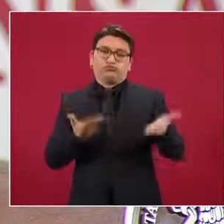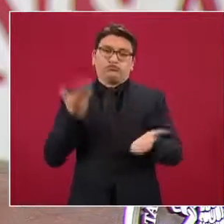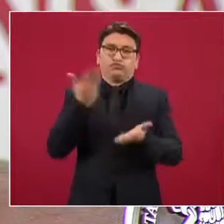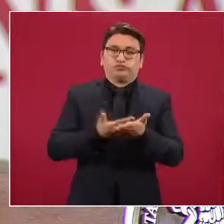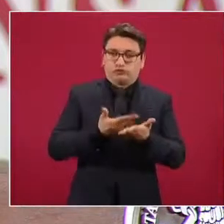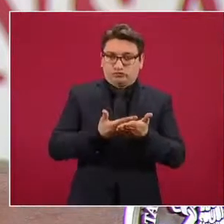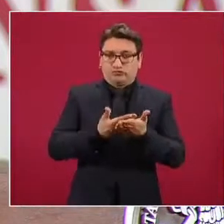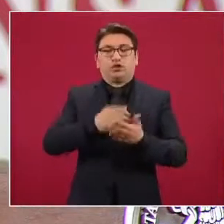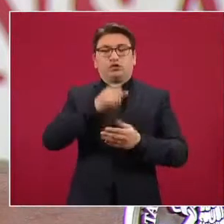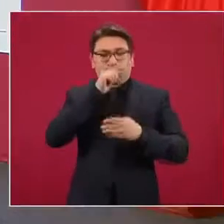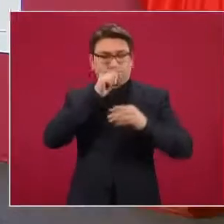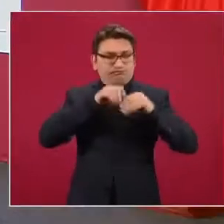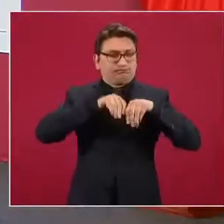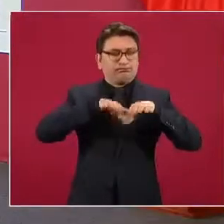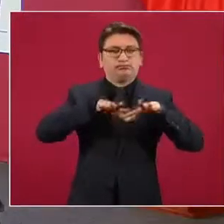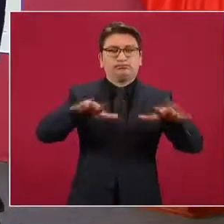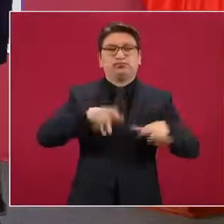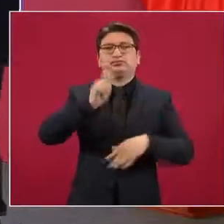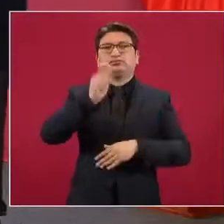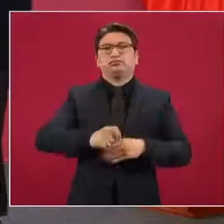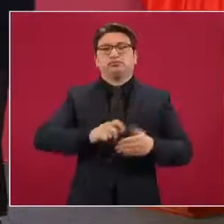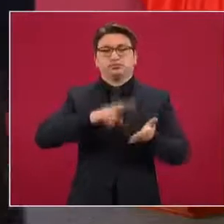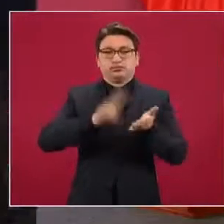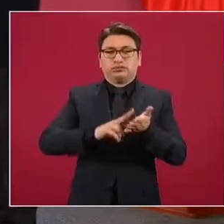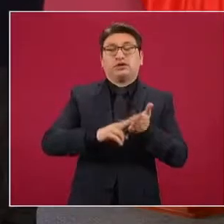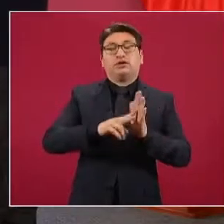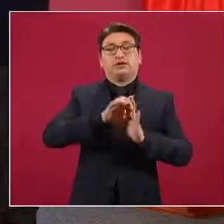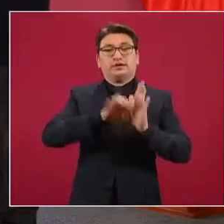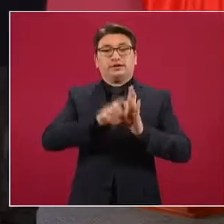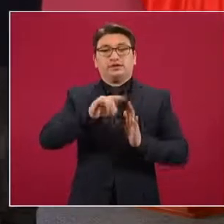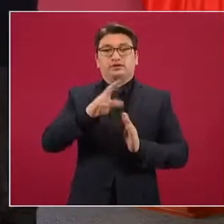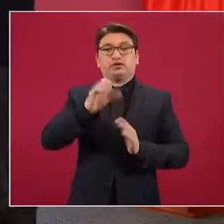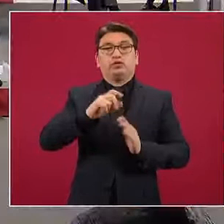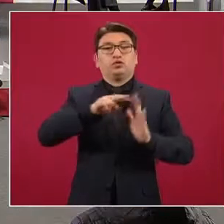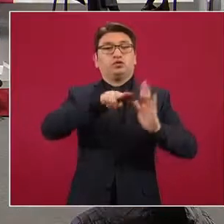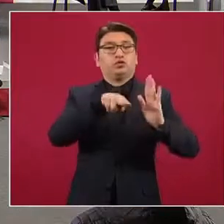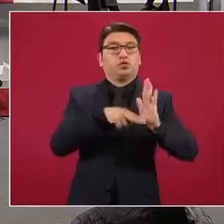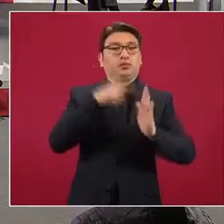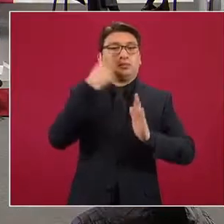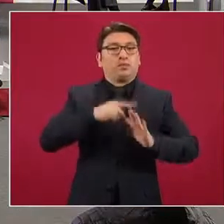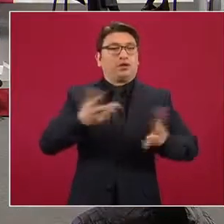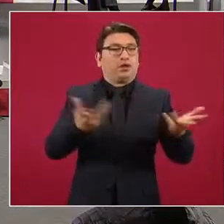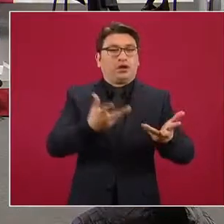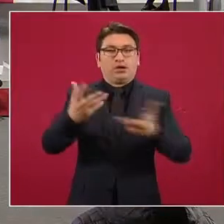y promover principios éticos e incorporar normas de conducta que hayan surgido en el